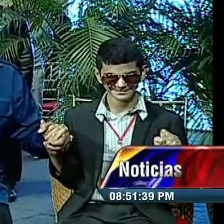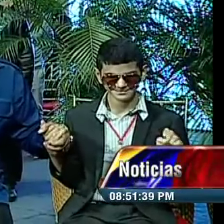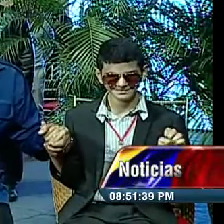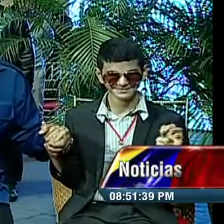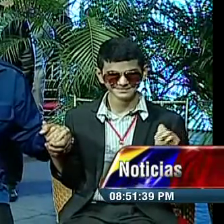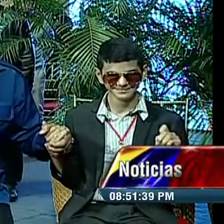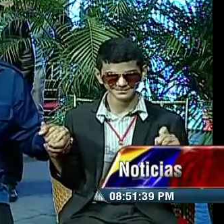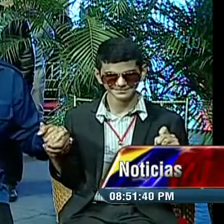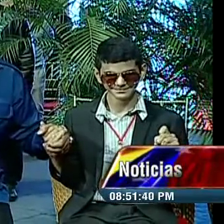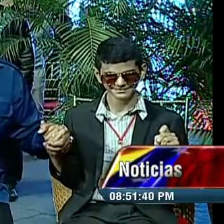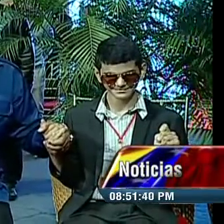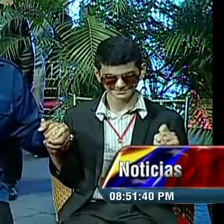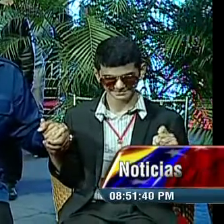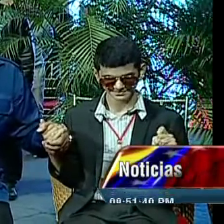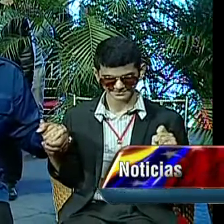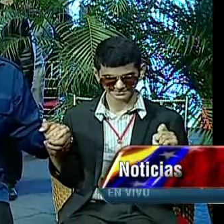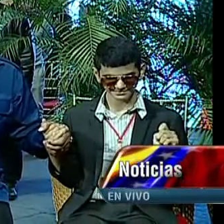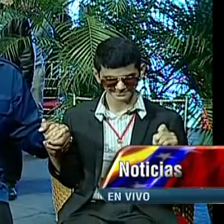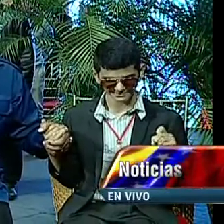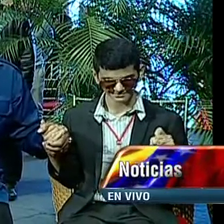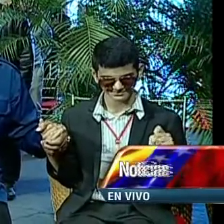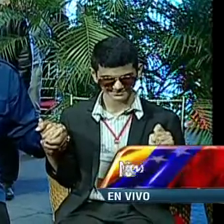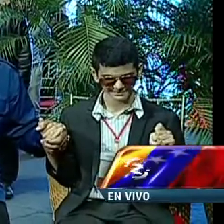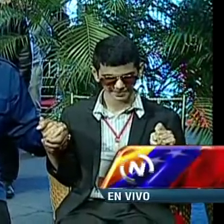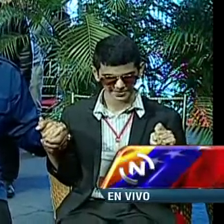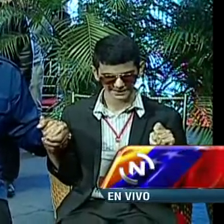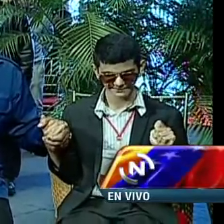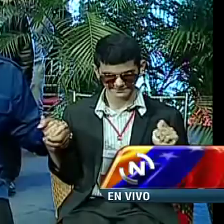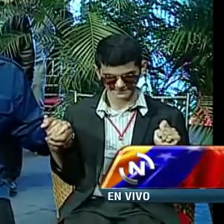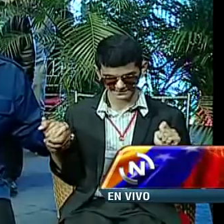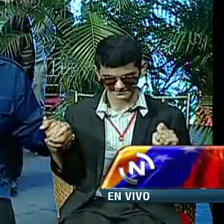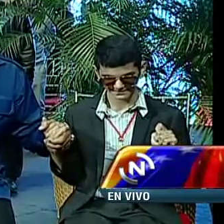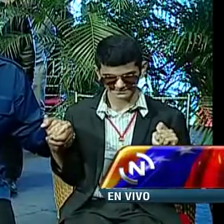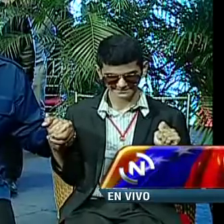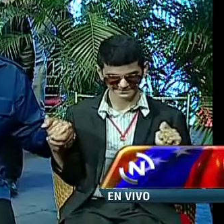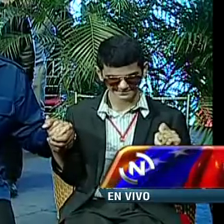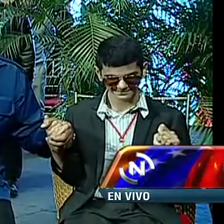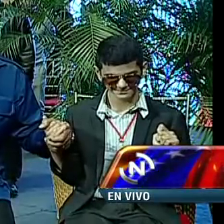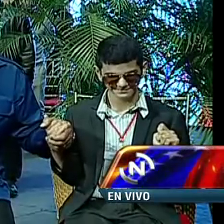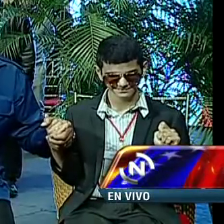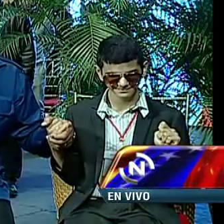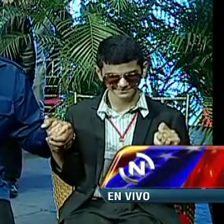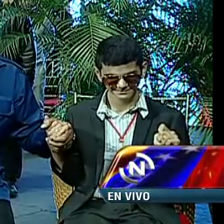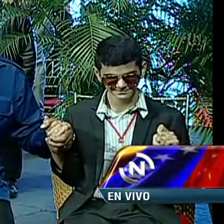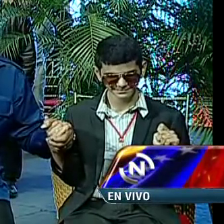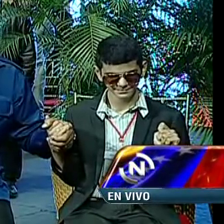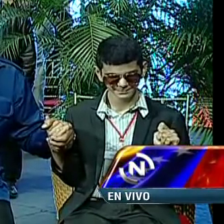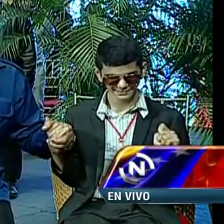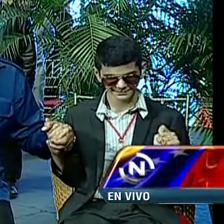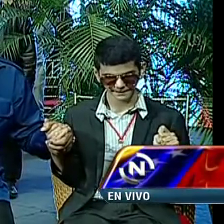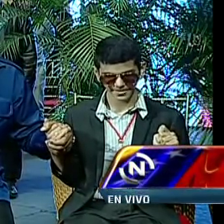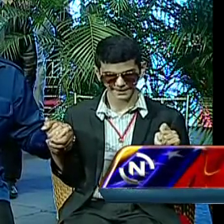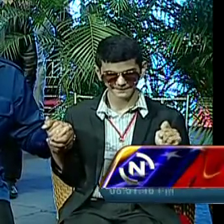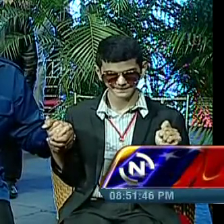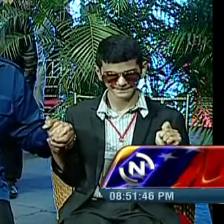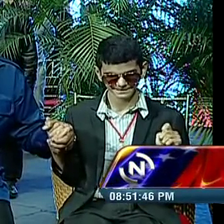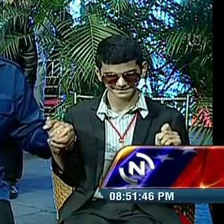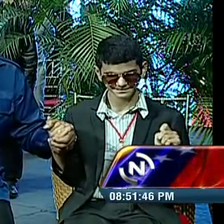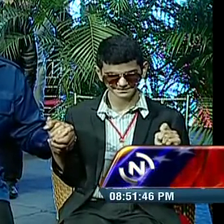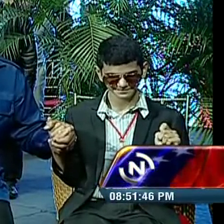el autismo y mira, y va para adelante con su canto, con su amor, con su